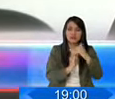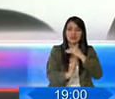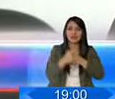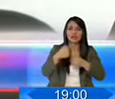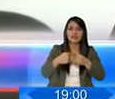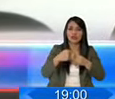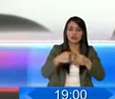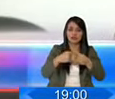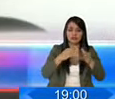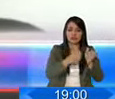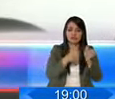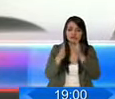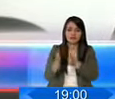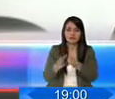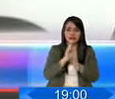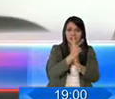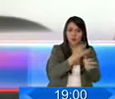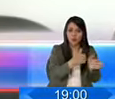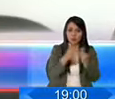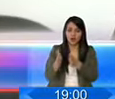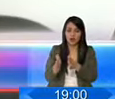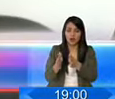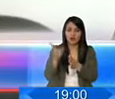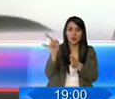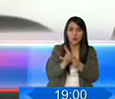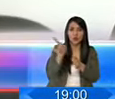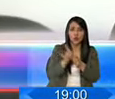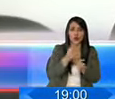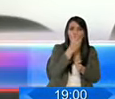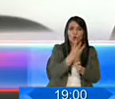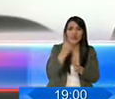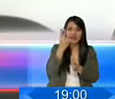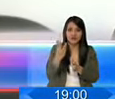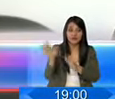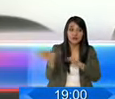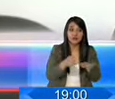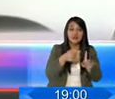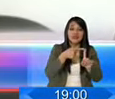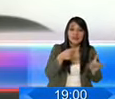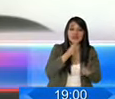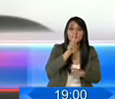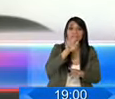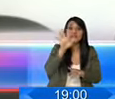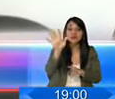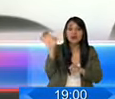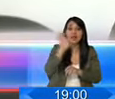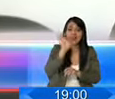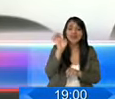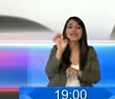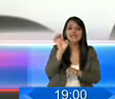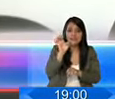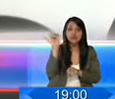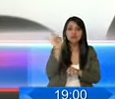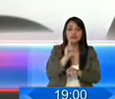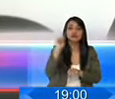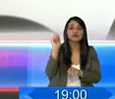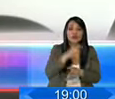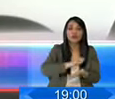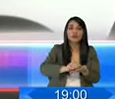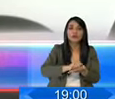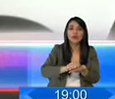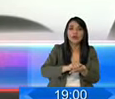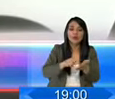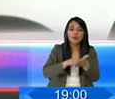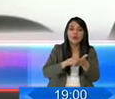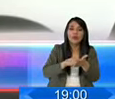de Quito subido al portal. Está subido desde el 25 de enero el borrador. ¿Por qué? Porque